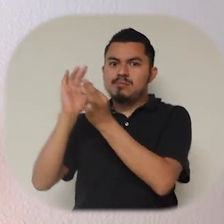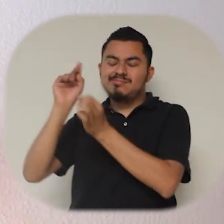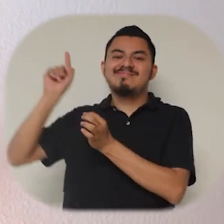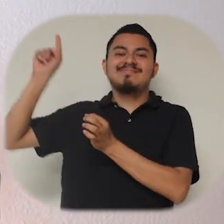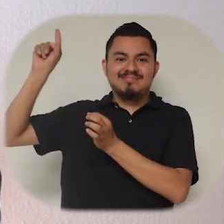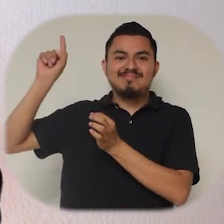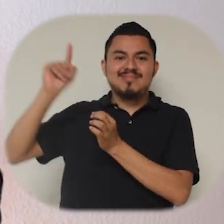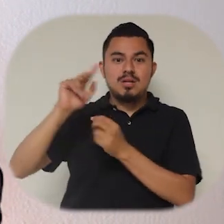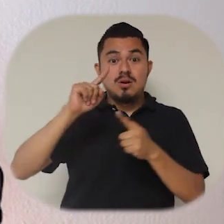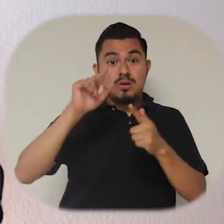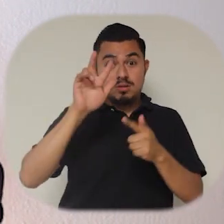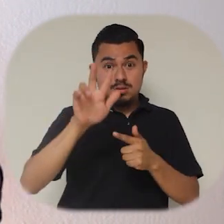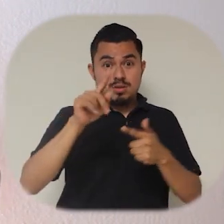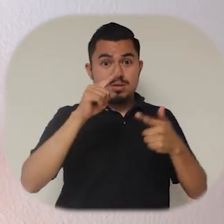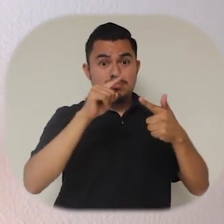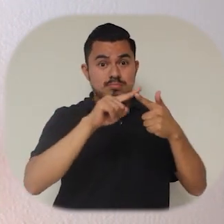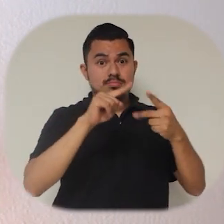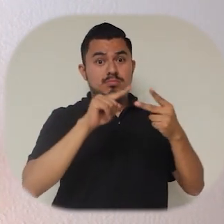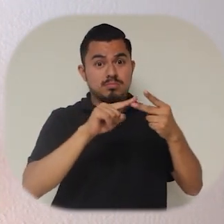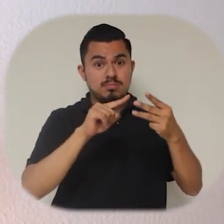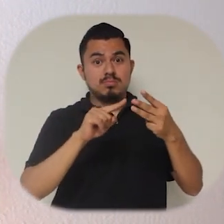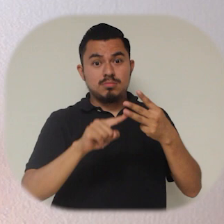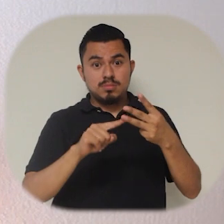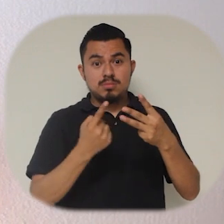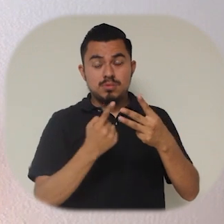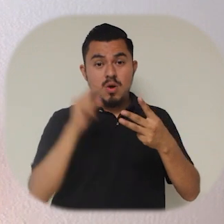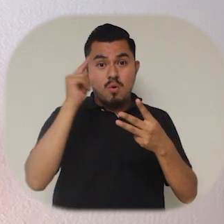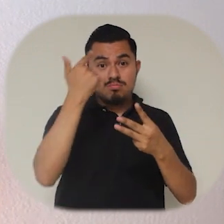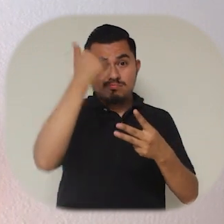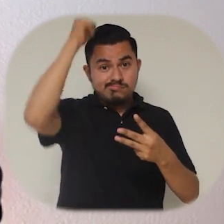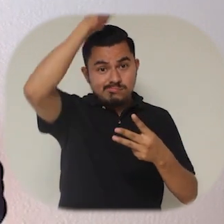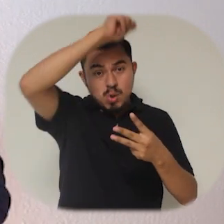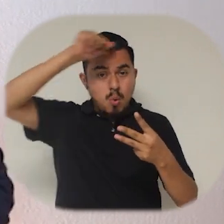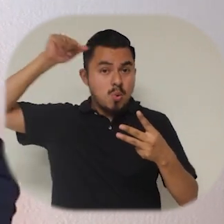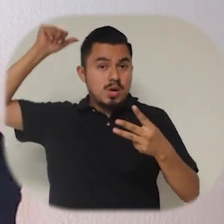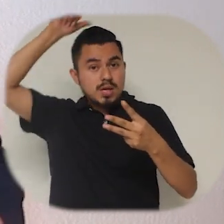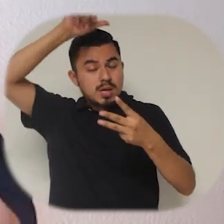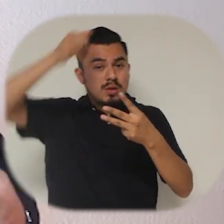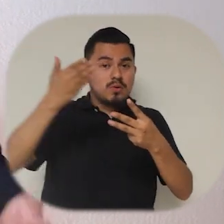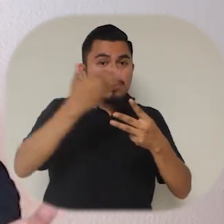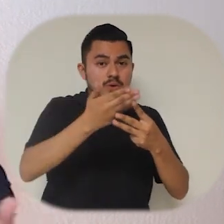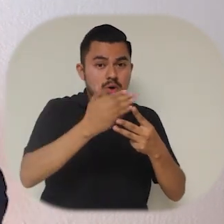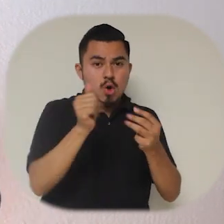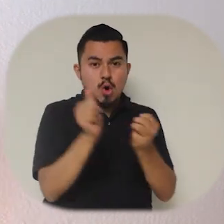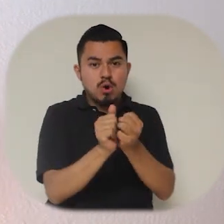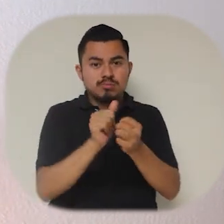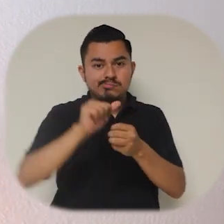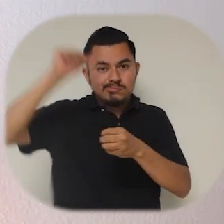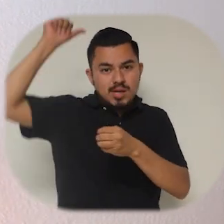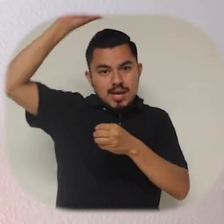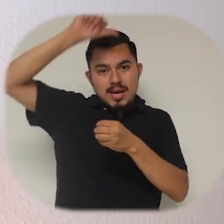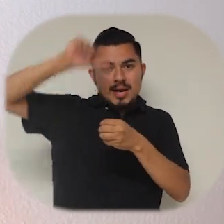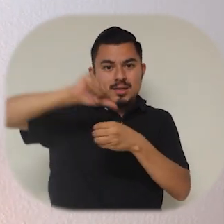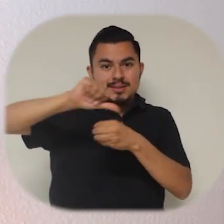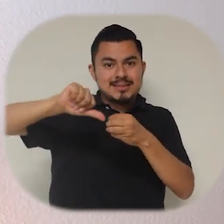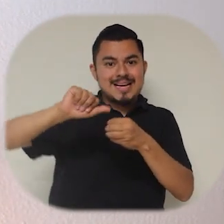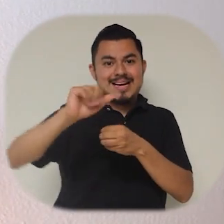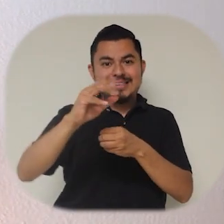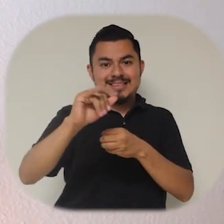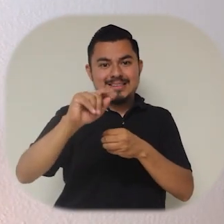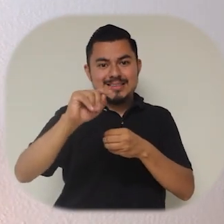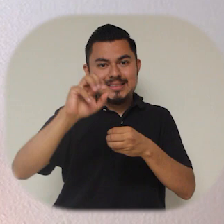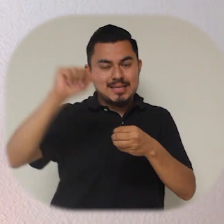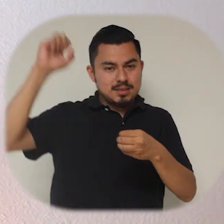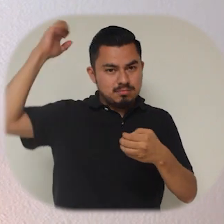oficios eran ungidos, y por esta unción del aceite es que estos tres oficios eran demostrados que tenían